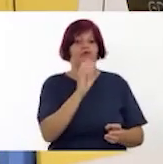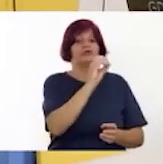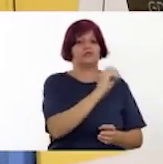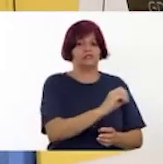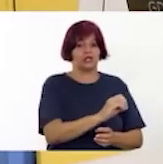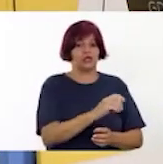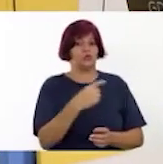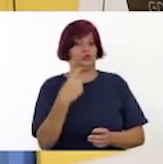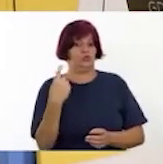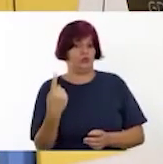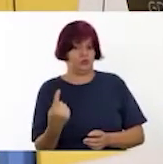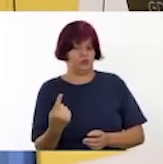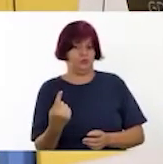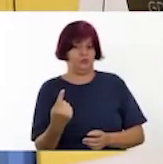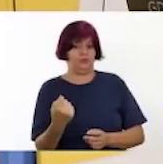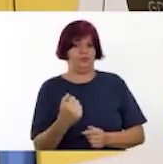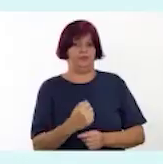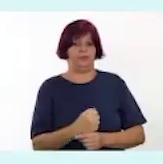1.